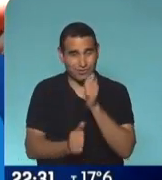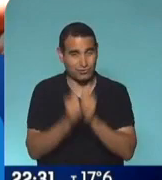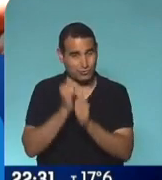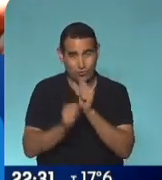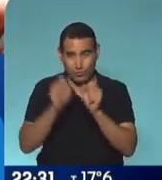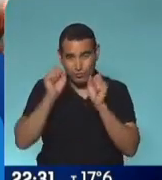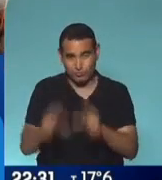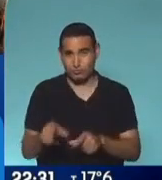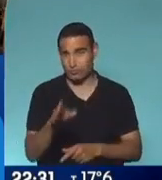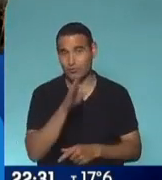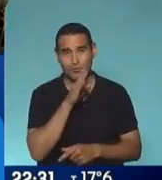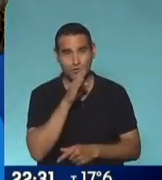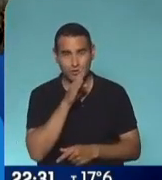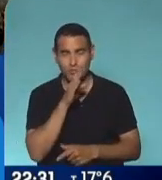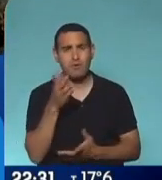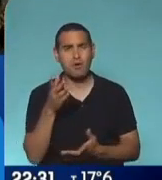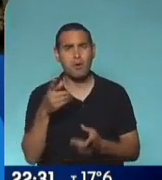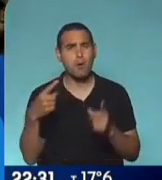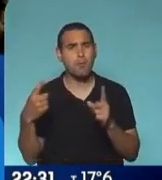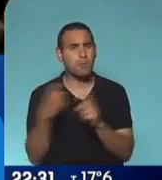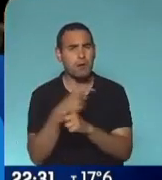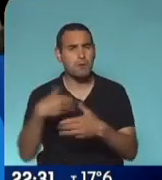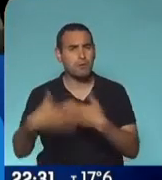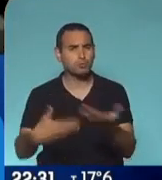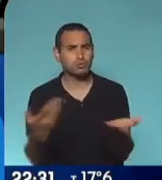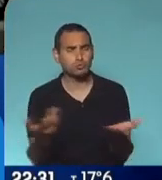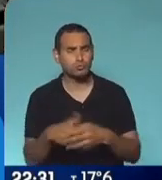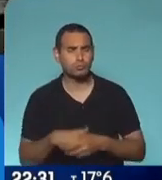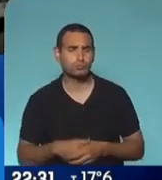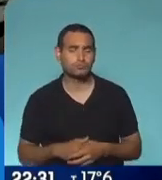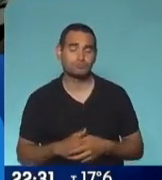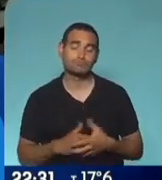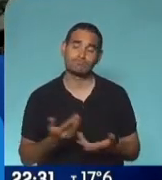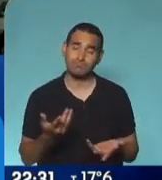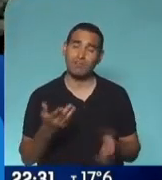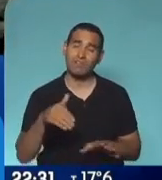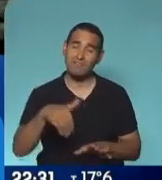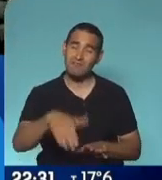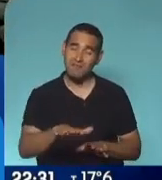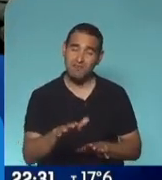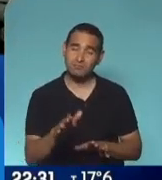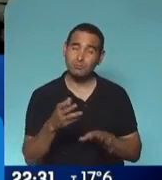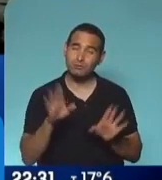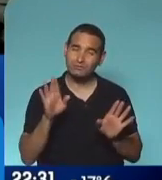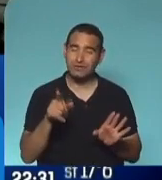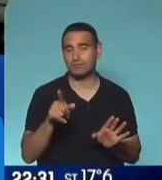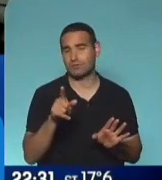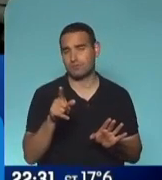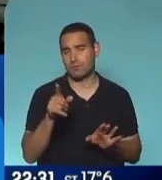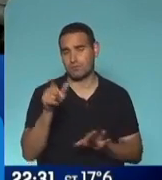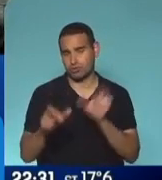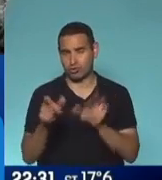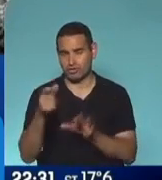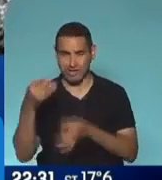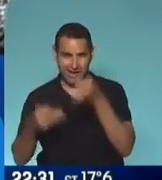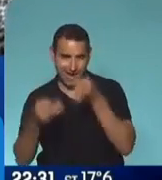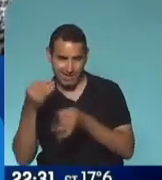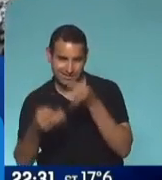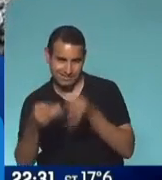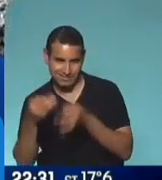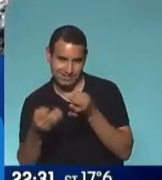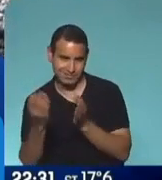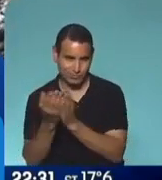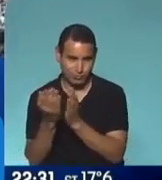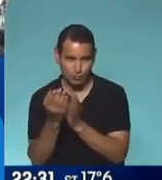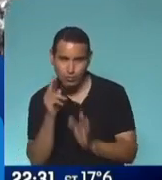de Israel. ¿Cómo sigue el conflicto, José? Bueno, lo más probable, Jorge, por lo que dicen los diferentes analistas que están trabajando